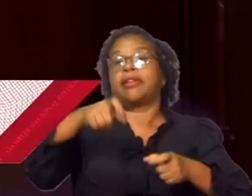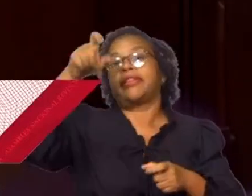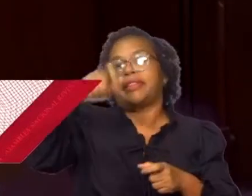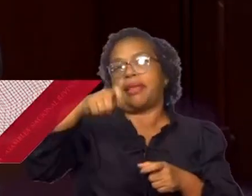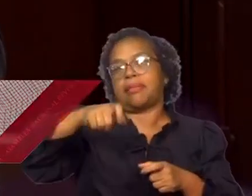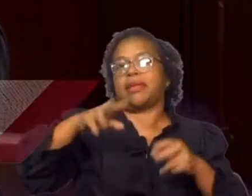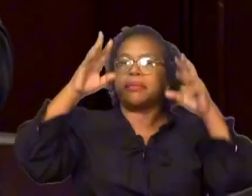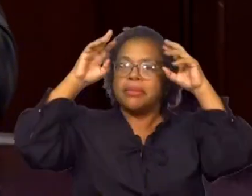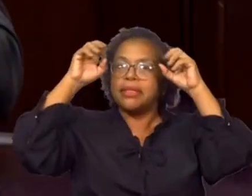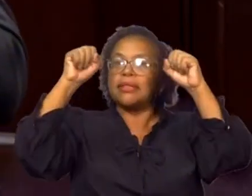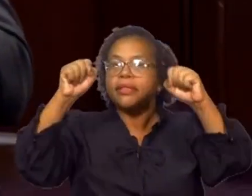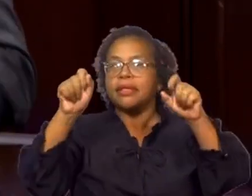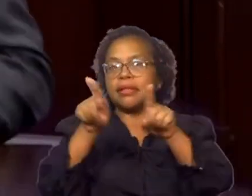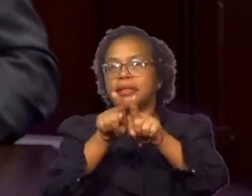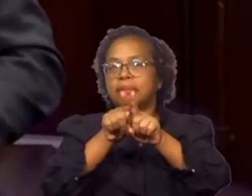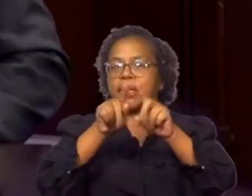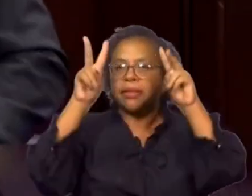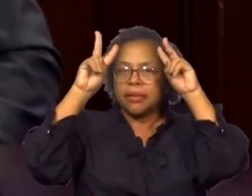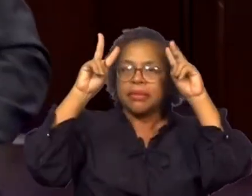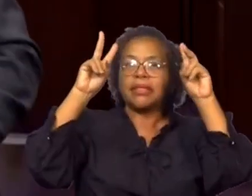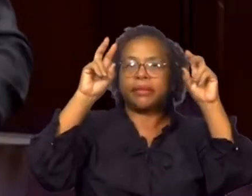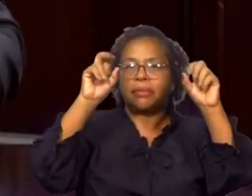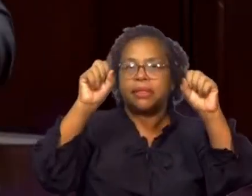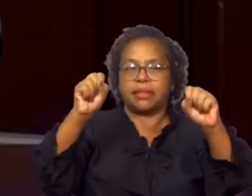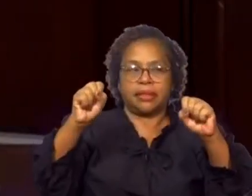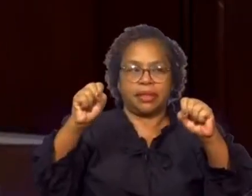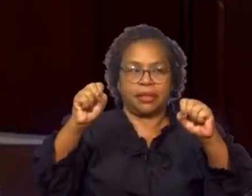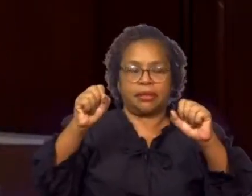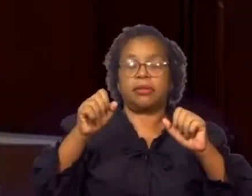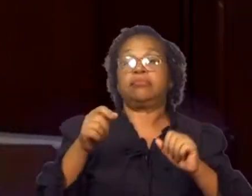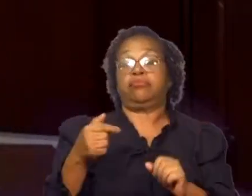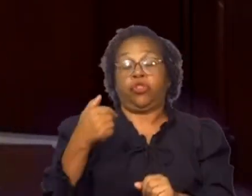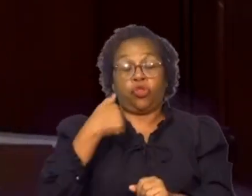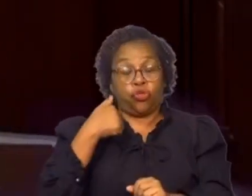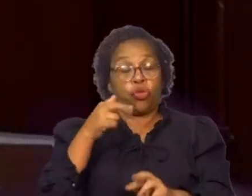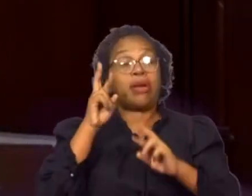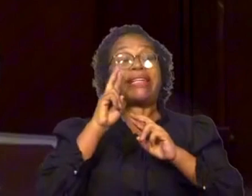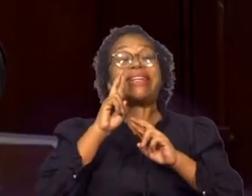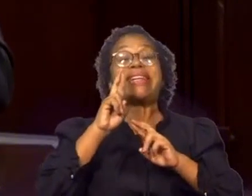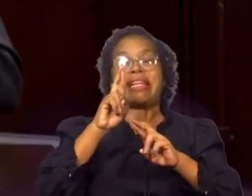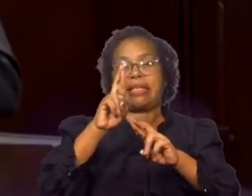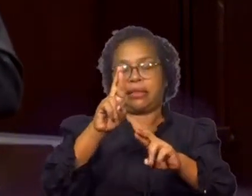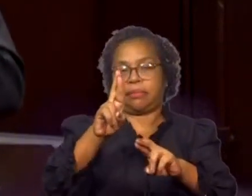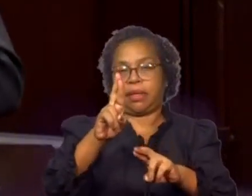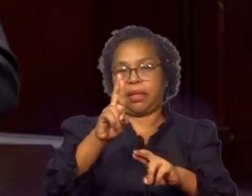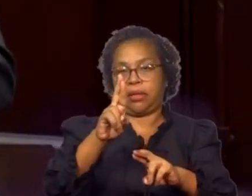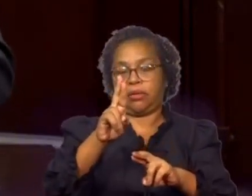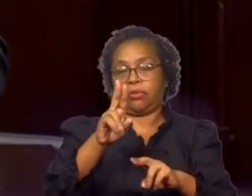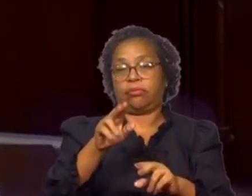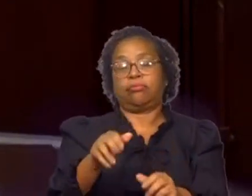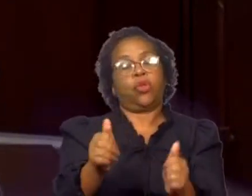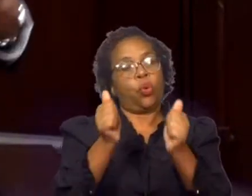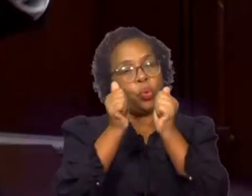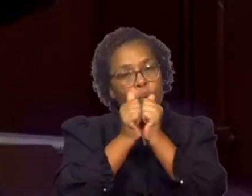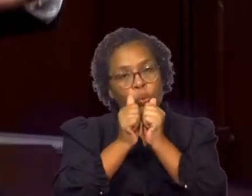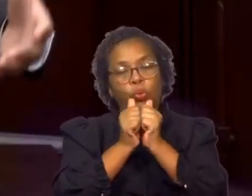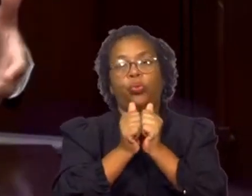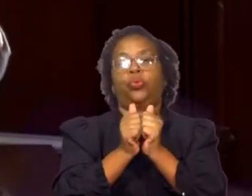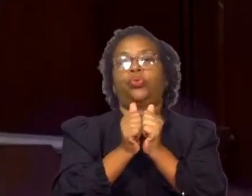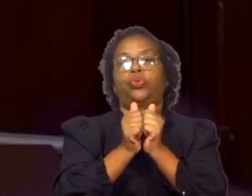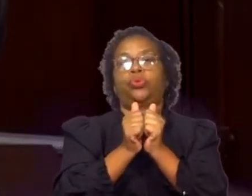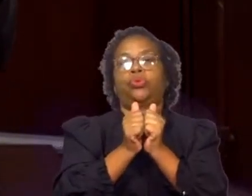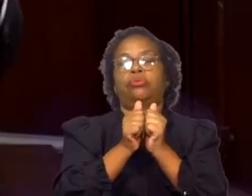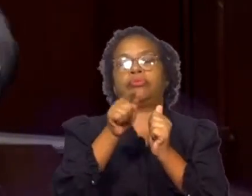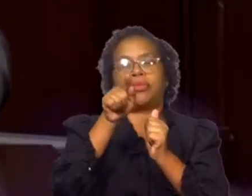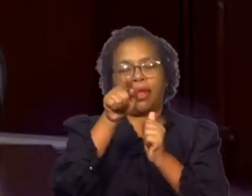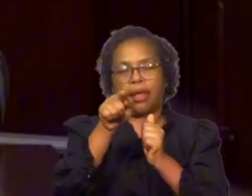y vicepresidente. Vicepresidente, a quien respeto, compañero presidente de la Cámara, yo que soy un